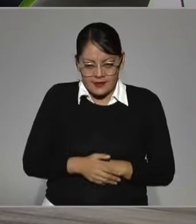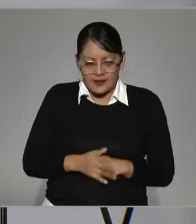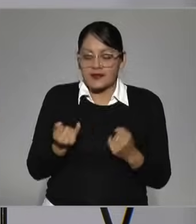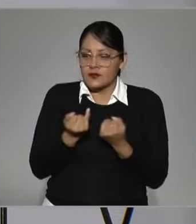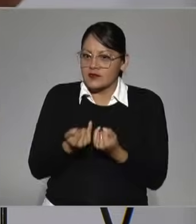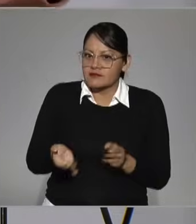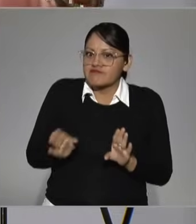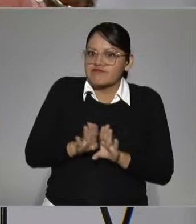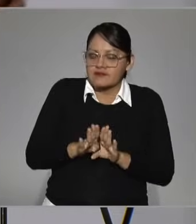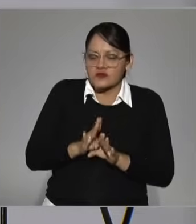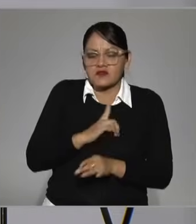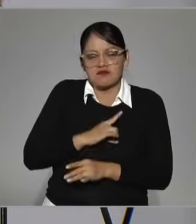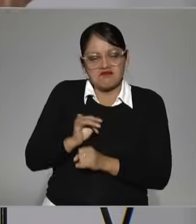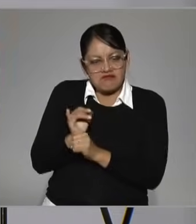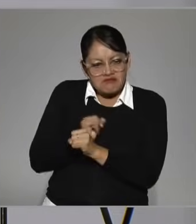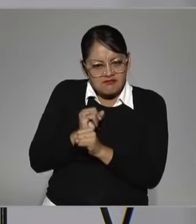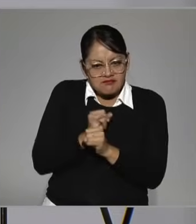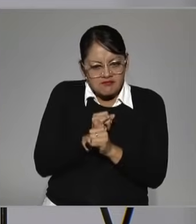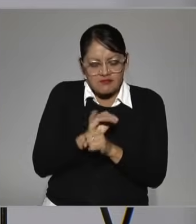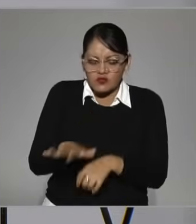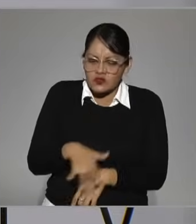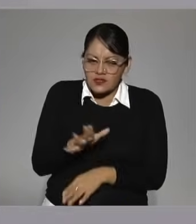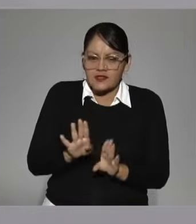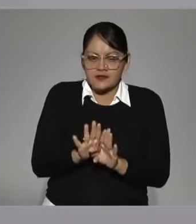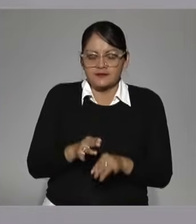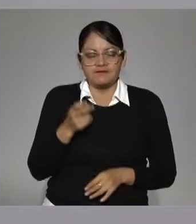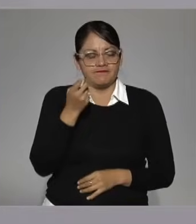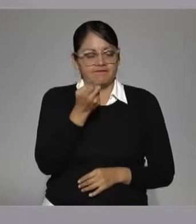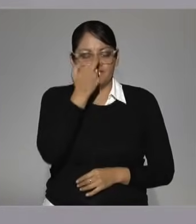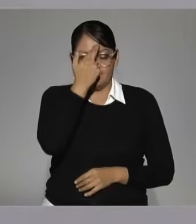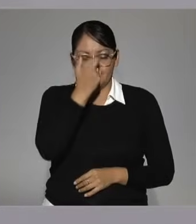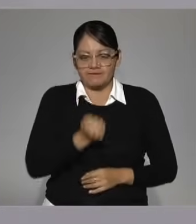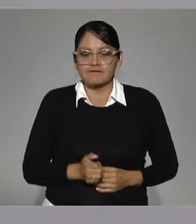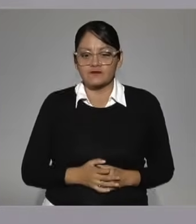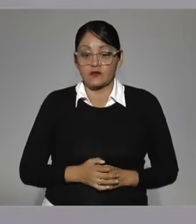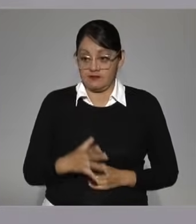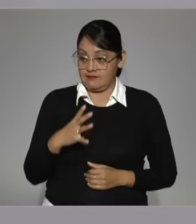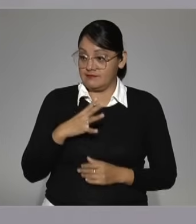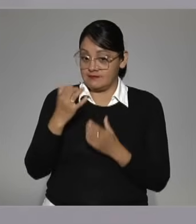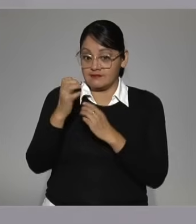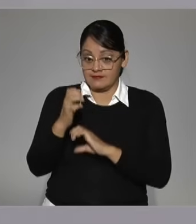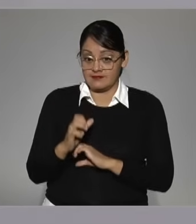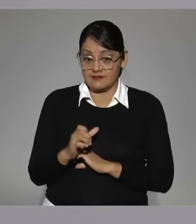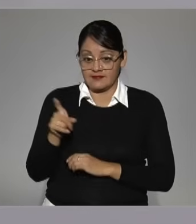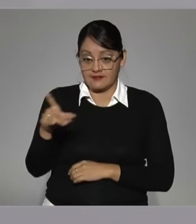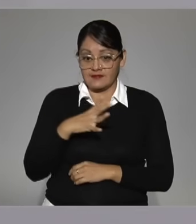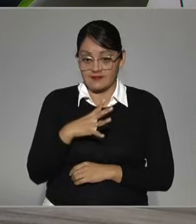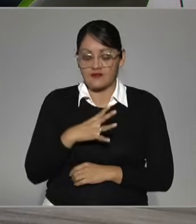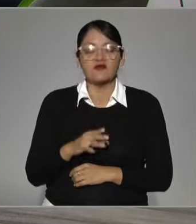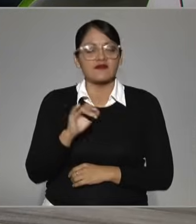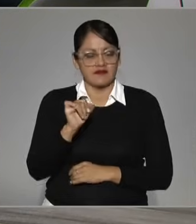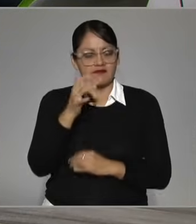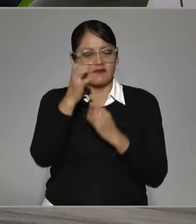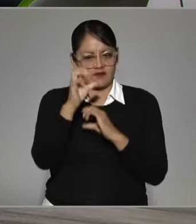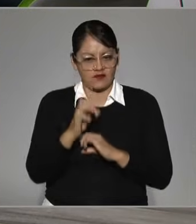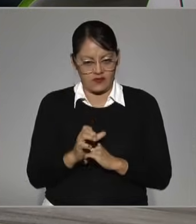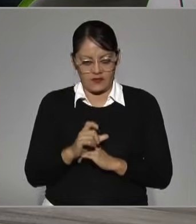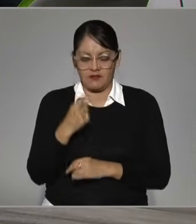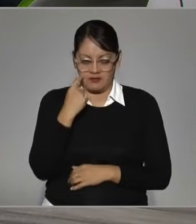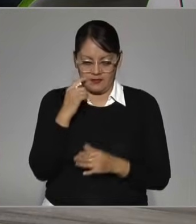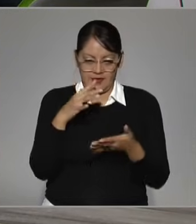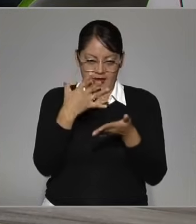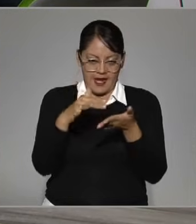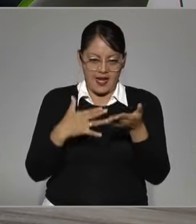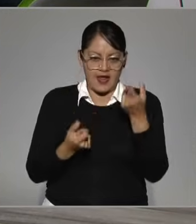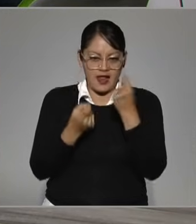investigando, buscando qué tipo de persona queremos formar. Efectivamente. ¿Y hay comentarios? Hay Hicimos comentarios, preguntas. les vamos a leer